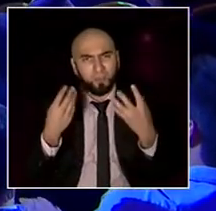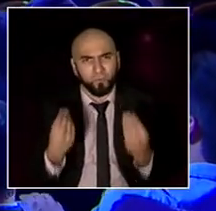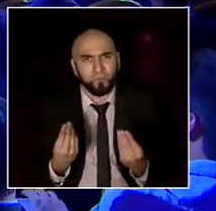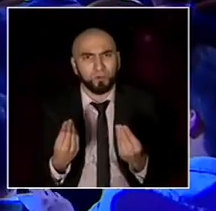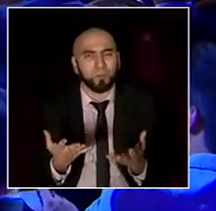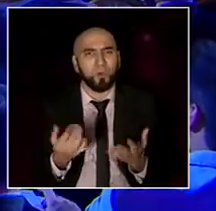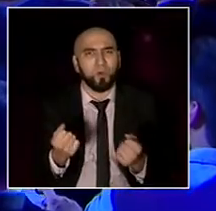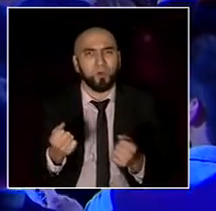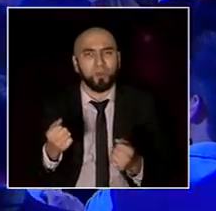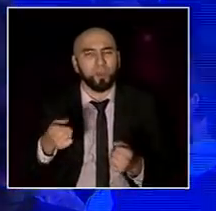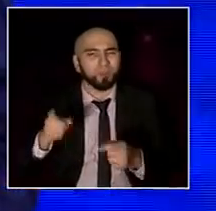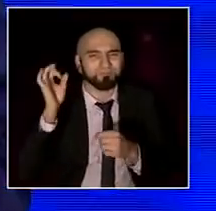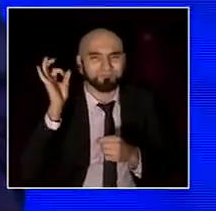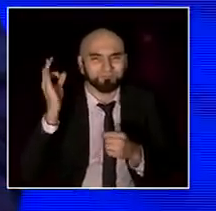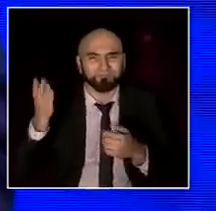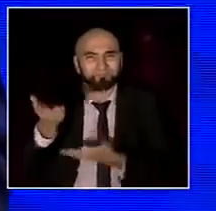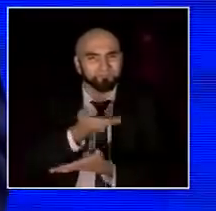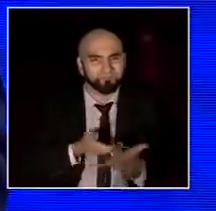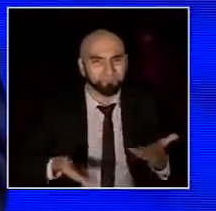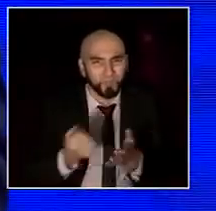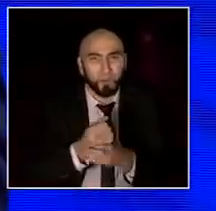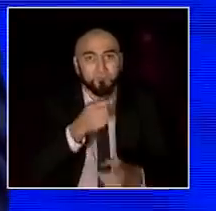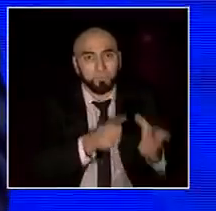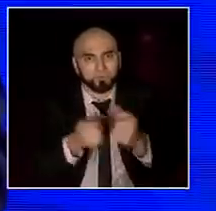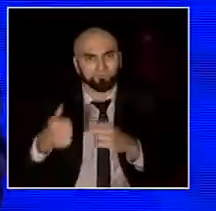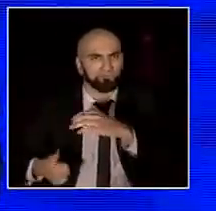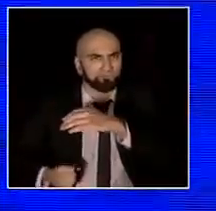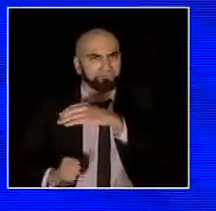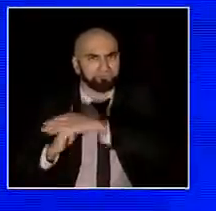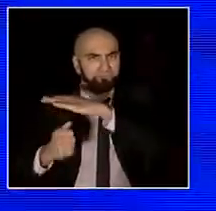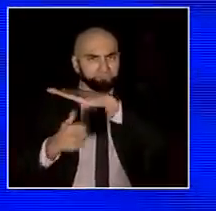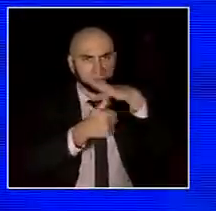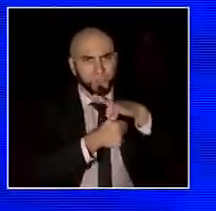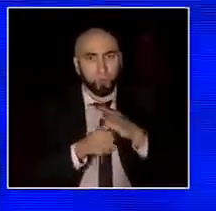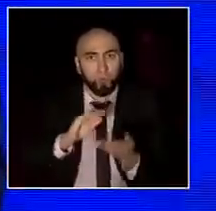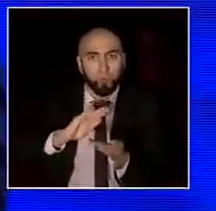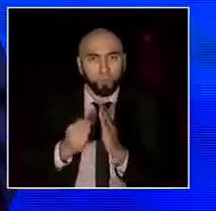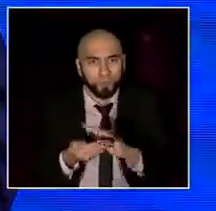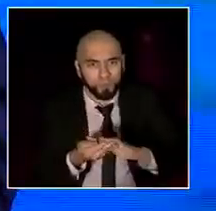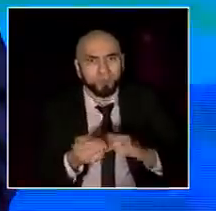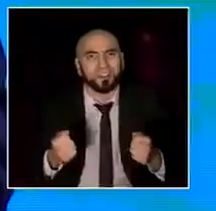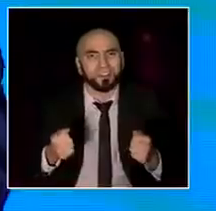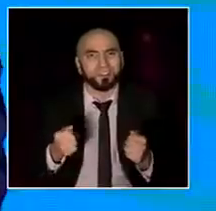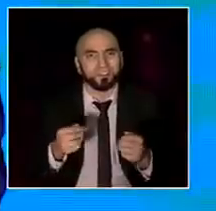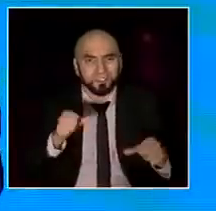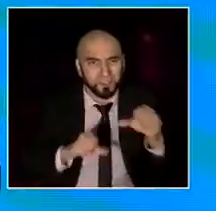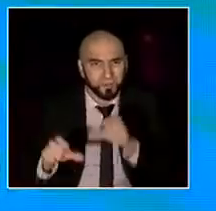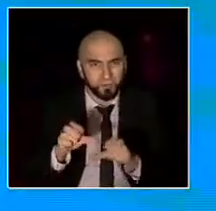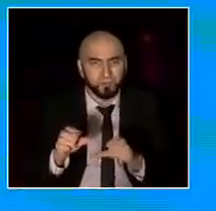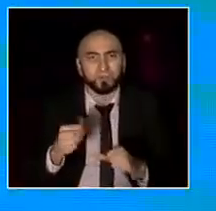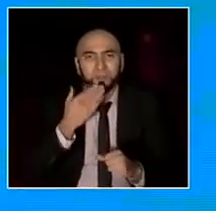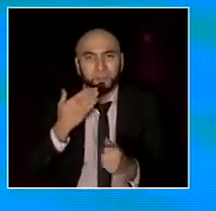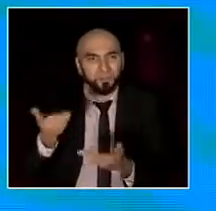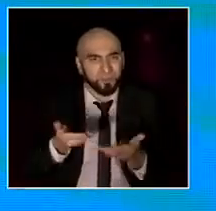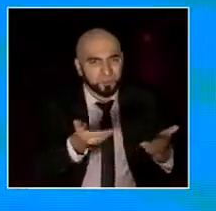las más altas autoridades de la nación, para la comunidad científica, para nuestros invitados y para los